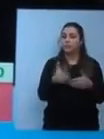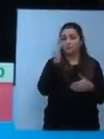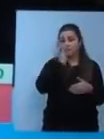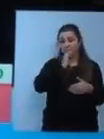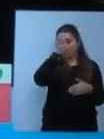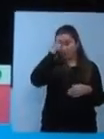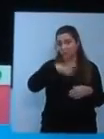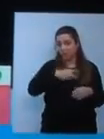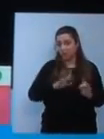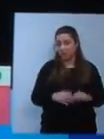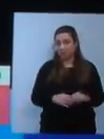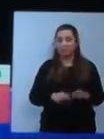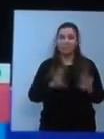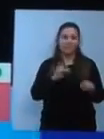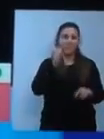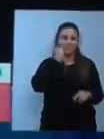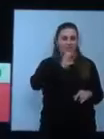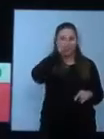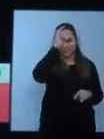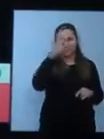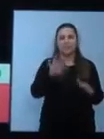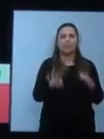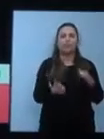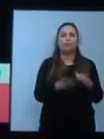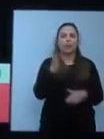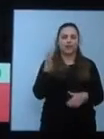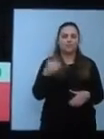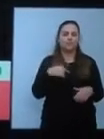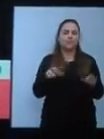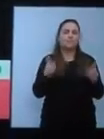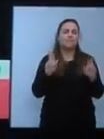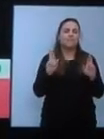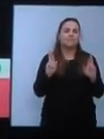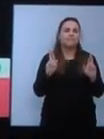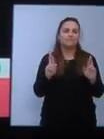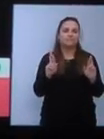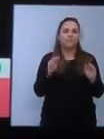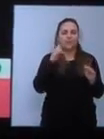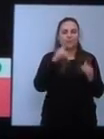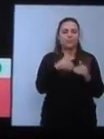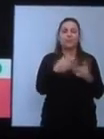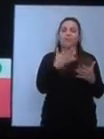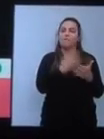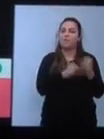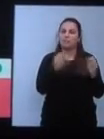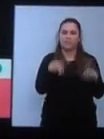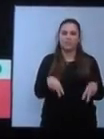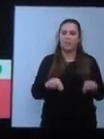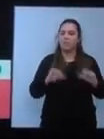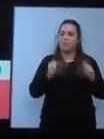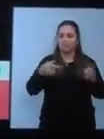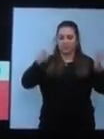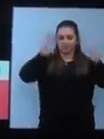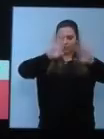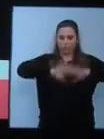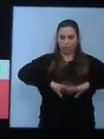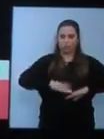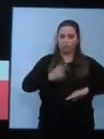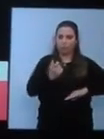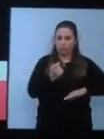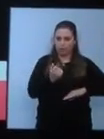semana quizá, ¿verdad, Javier? Pues este fin de semana. Afortunadamente, y esperamos que la previsión no falle, empezará esta noche un